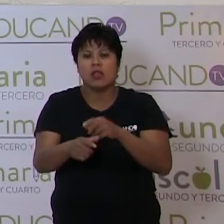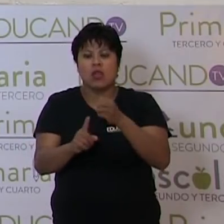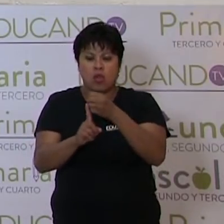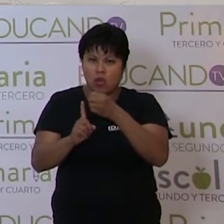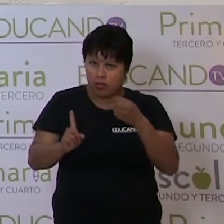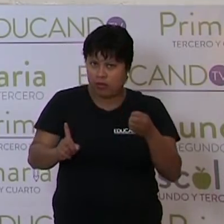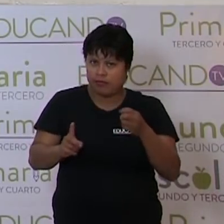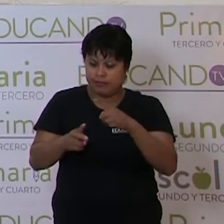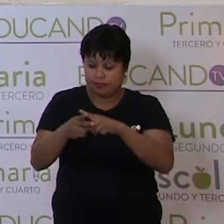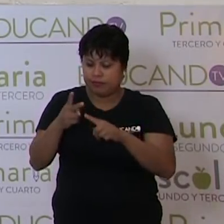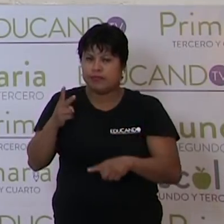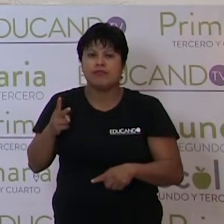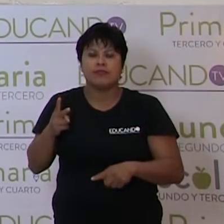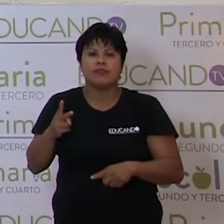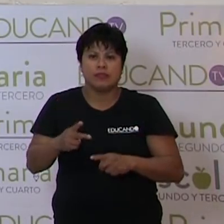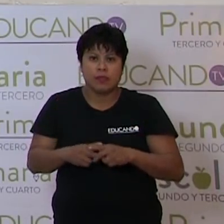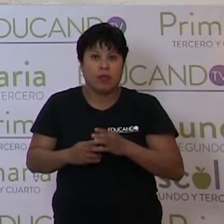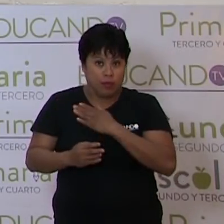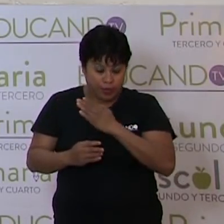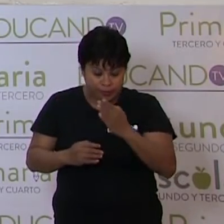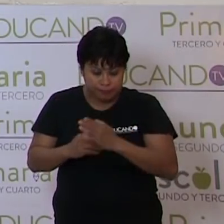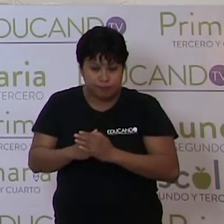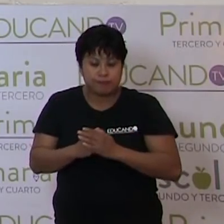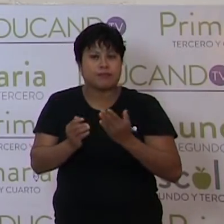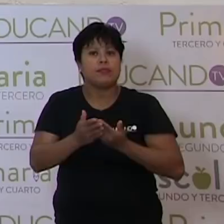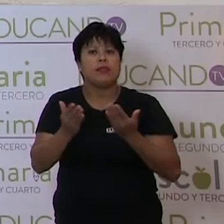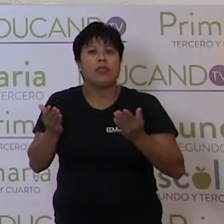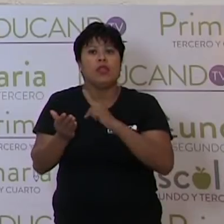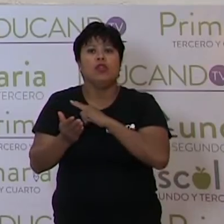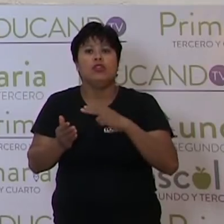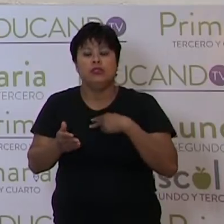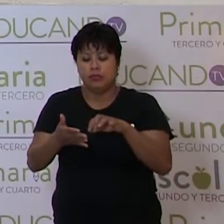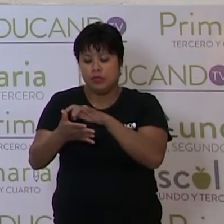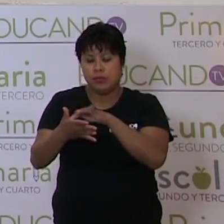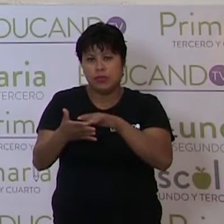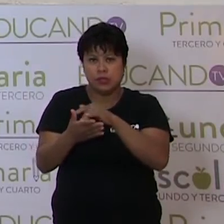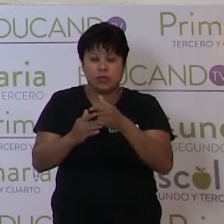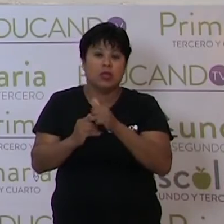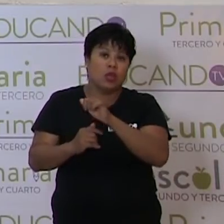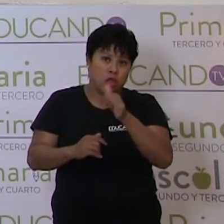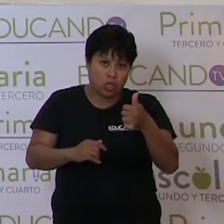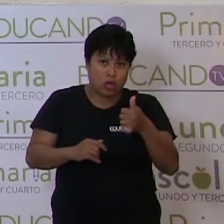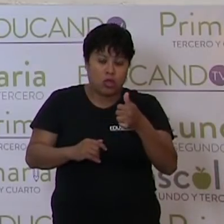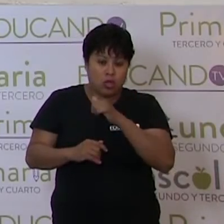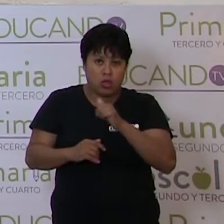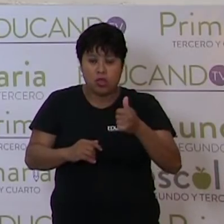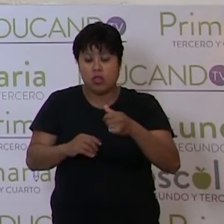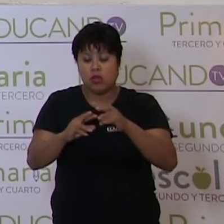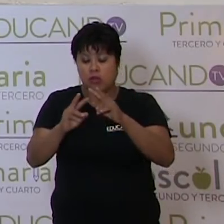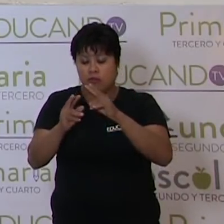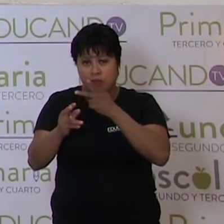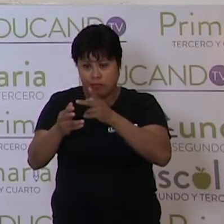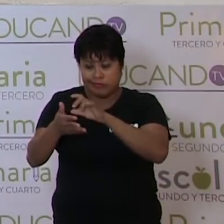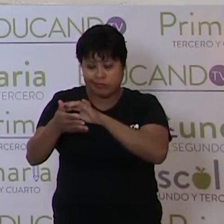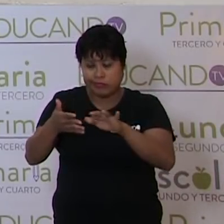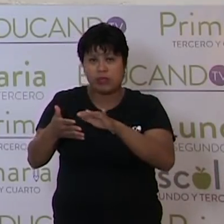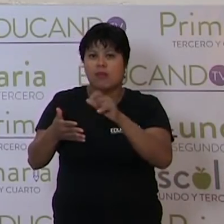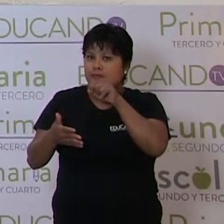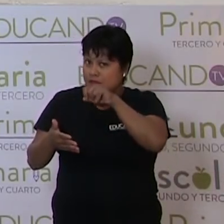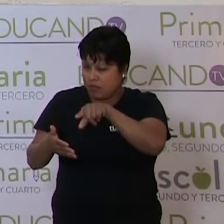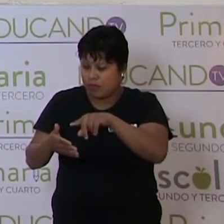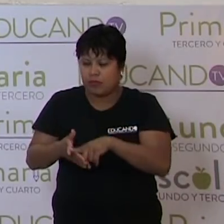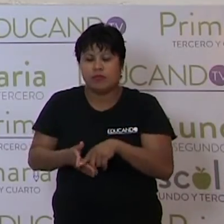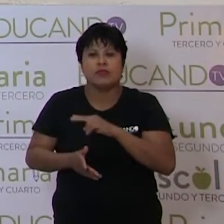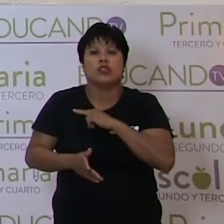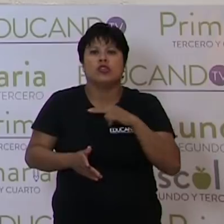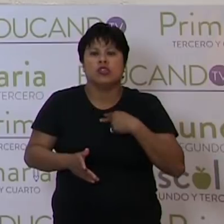orden. Bueno, entonces ahora vamos a leer el siguiente texto y vamos a hacer la misma estrategia.